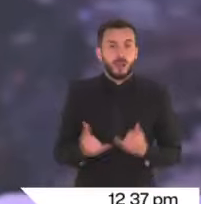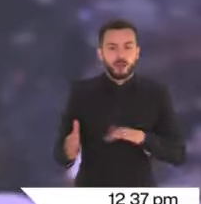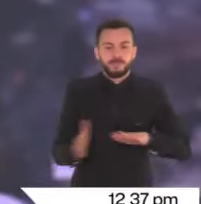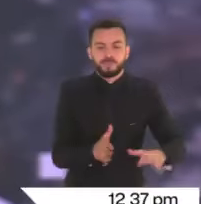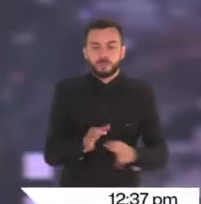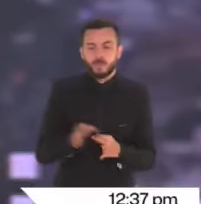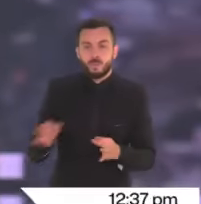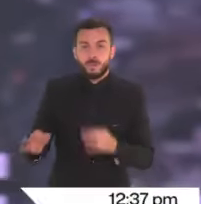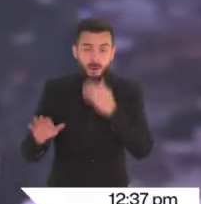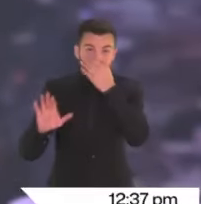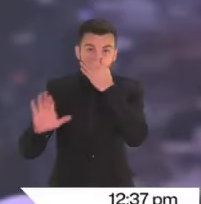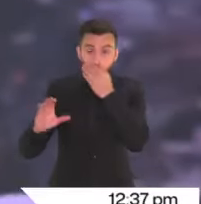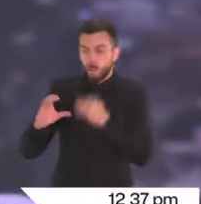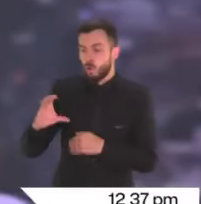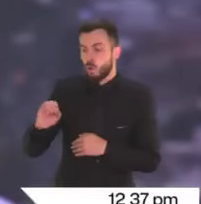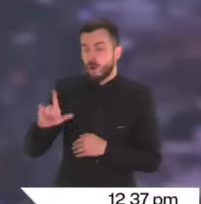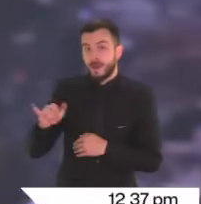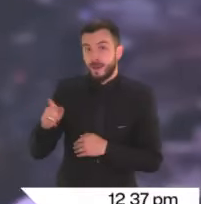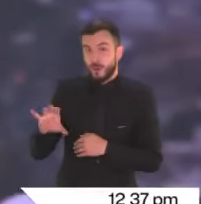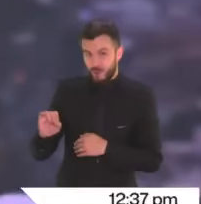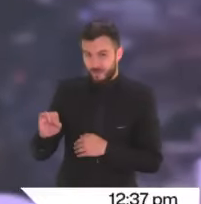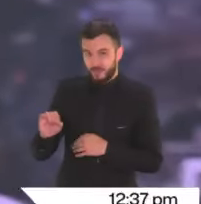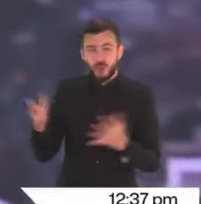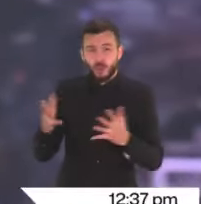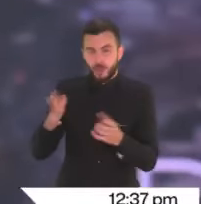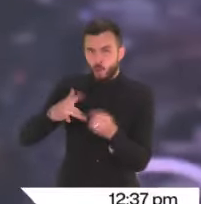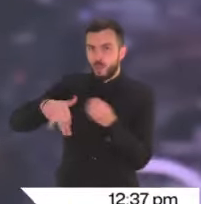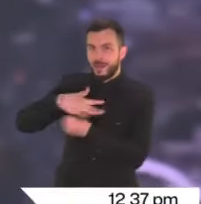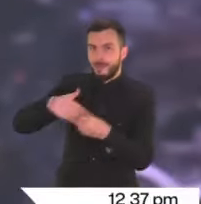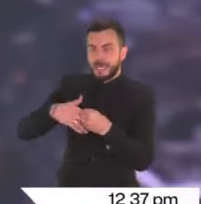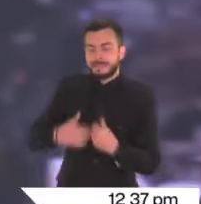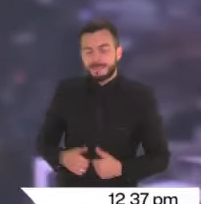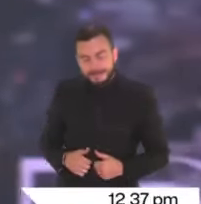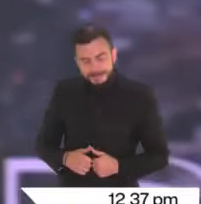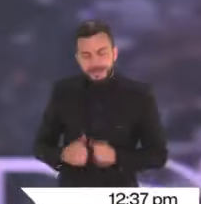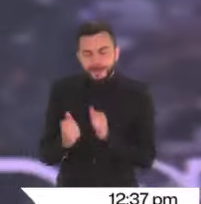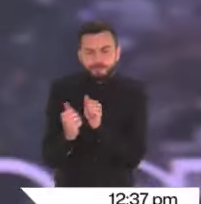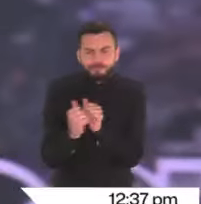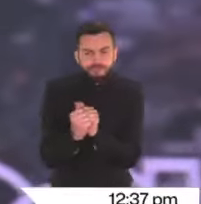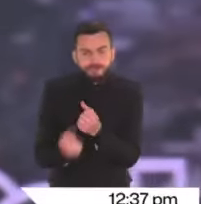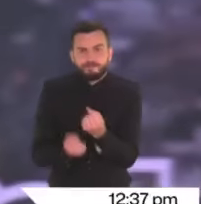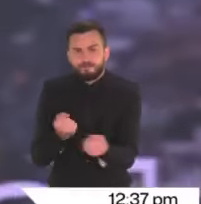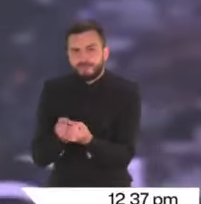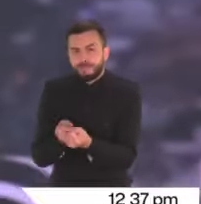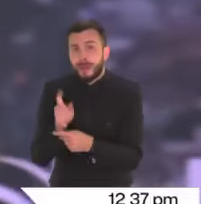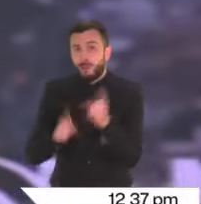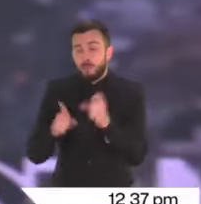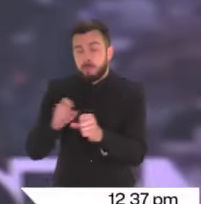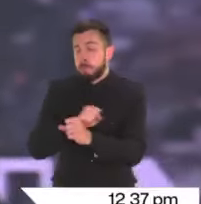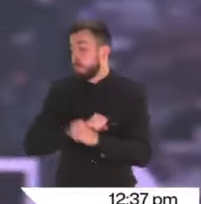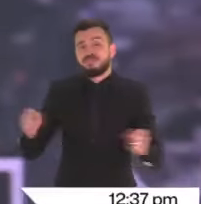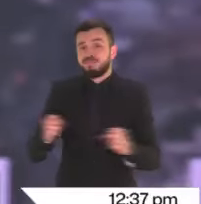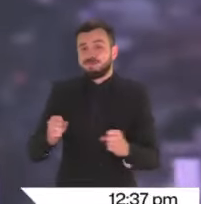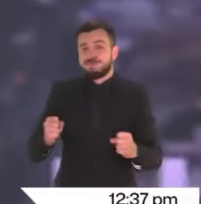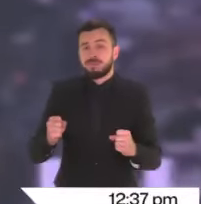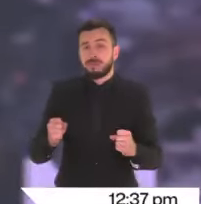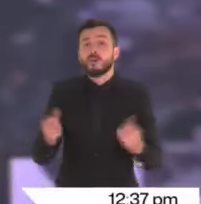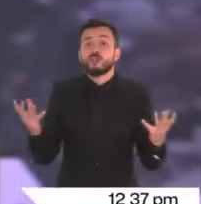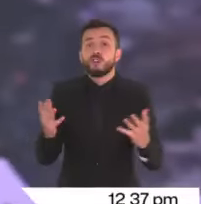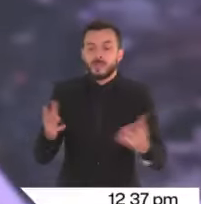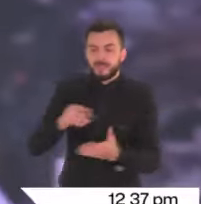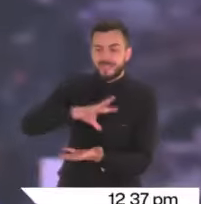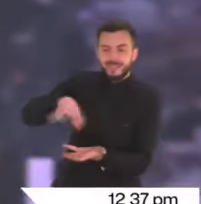El colegio en Cundinamarca, porque seguimos al lado de las víctimas y de los afectados por la explosión de una caldera en un centro